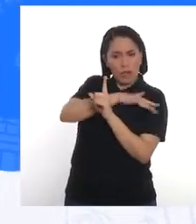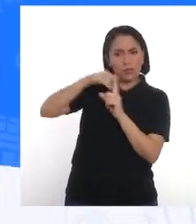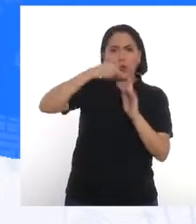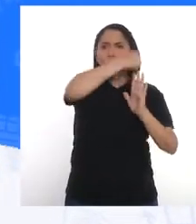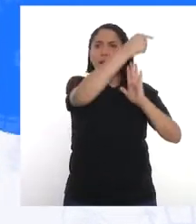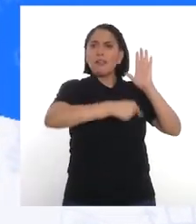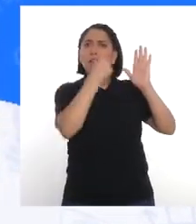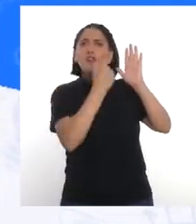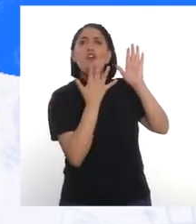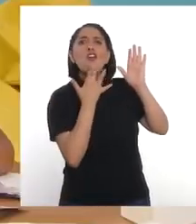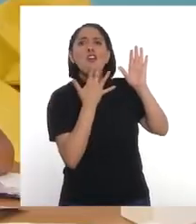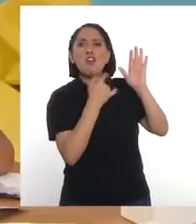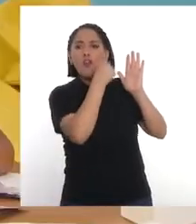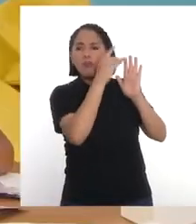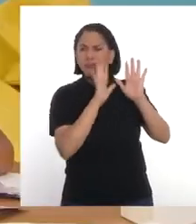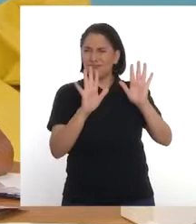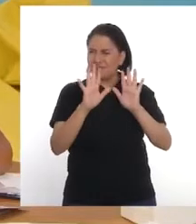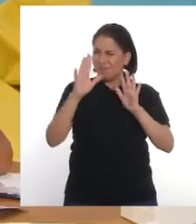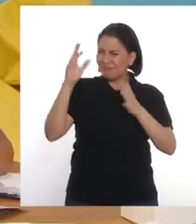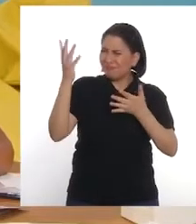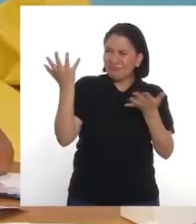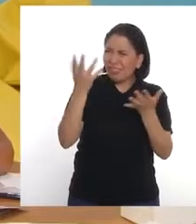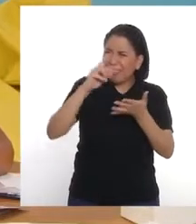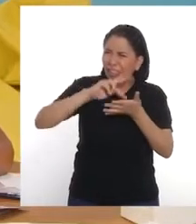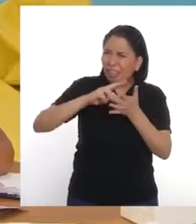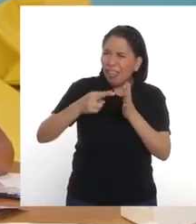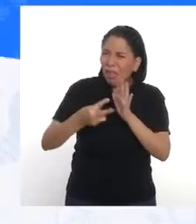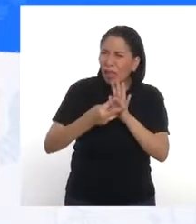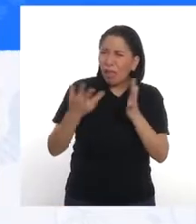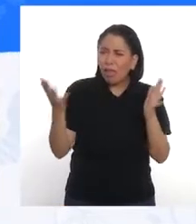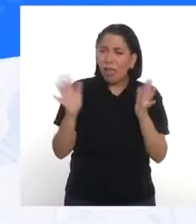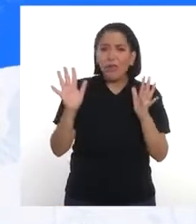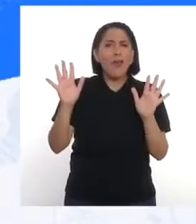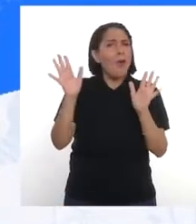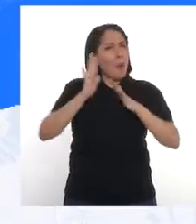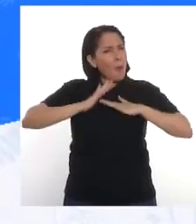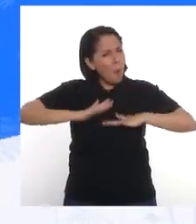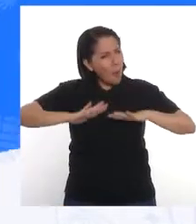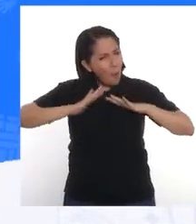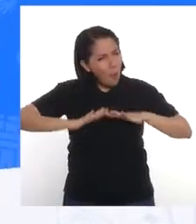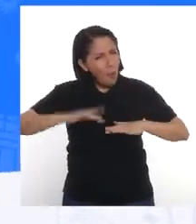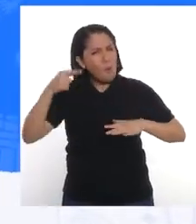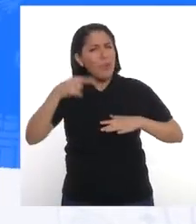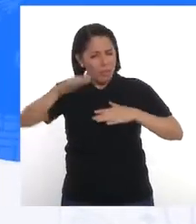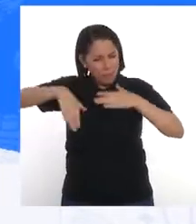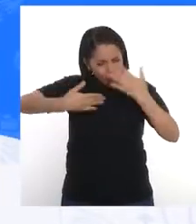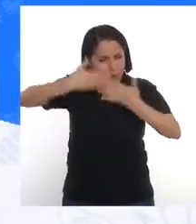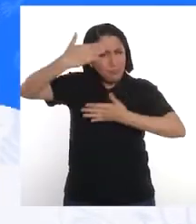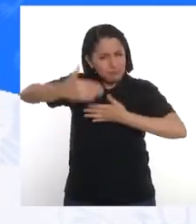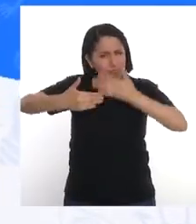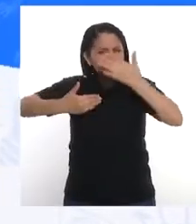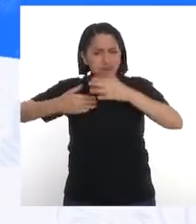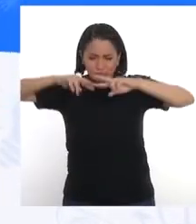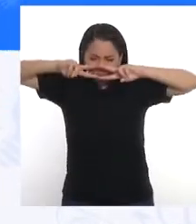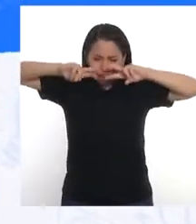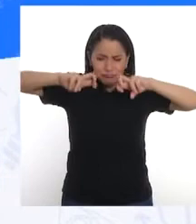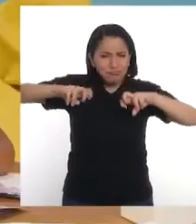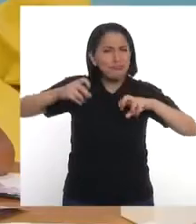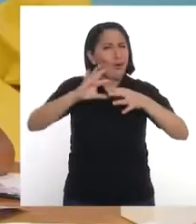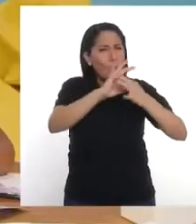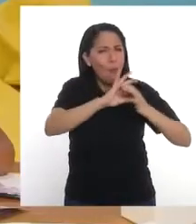círculo cromático. ¿Qué es todo eso? No te preocupes, Ray. Lo vamos a explorar hoy juntas y